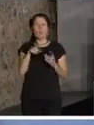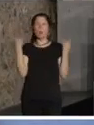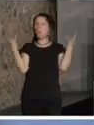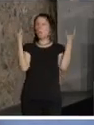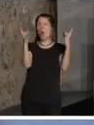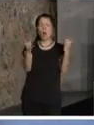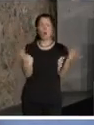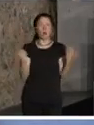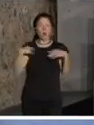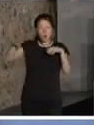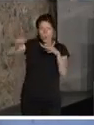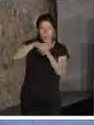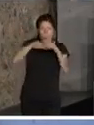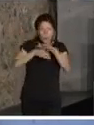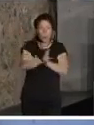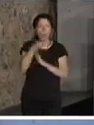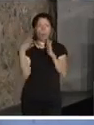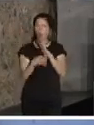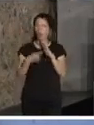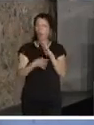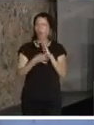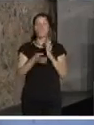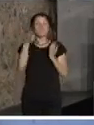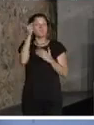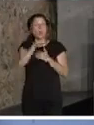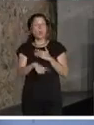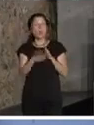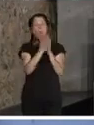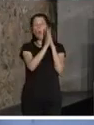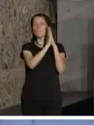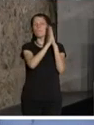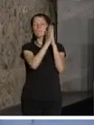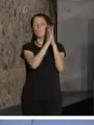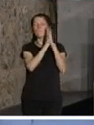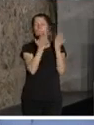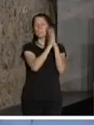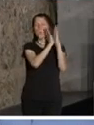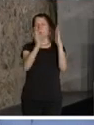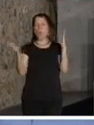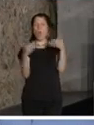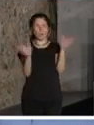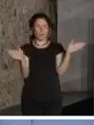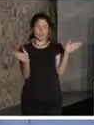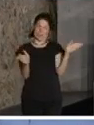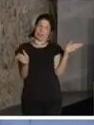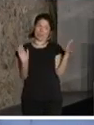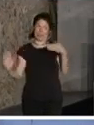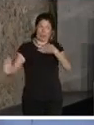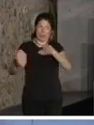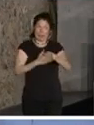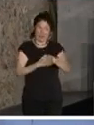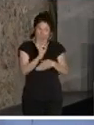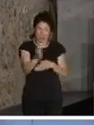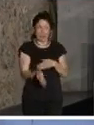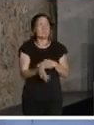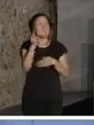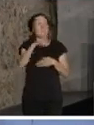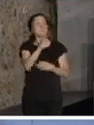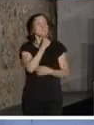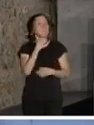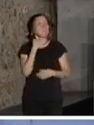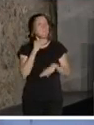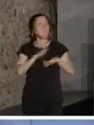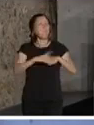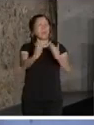parques inclusivos y de calidad y que tengan bibliotecas abiertas no que no las tienen ni siquiera también un